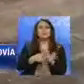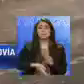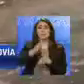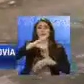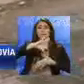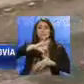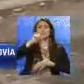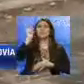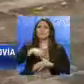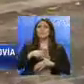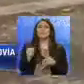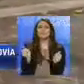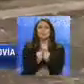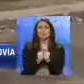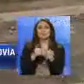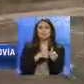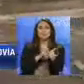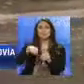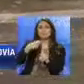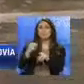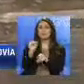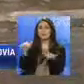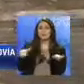Américas sería compartido y no contemplaría las